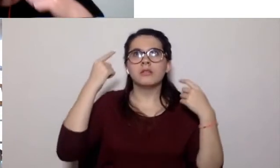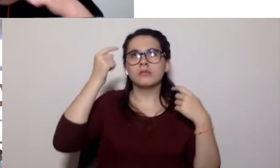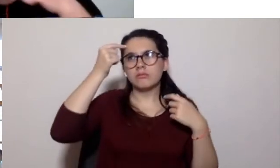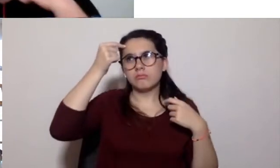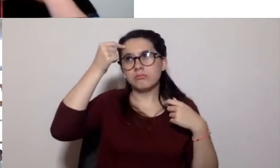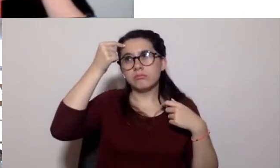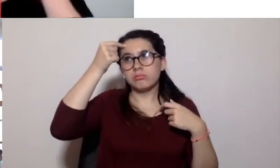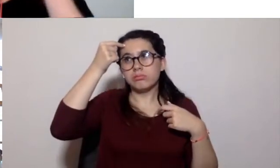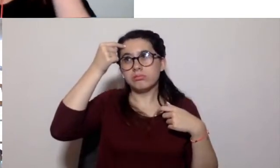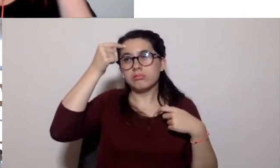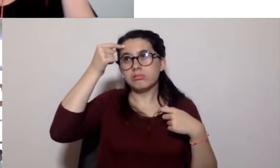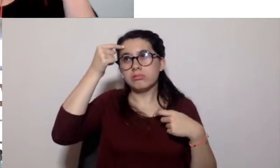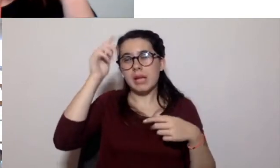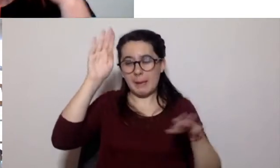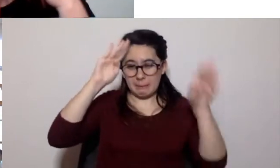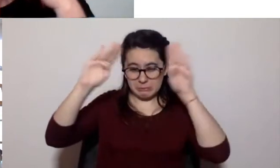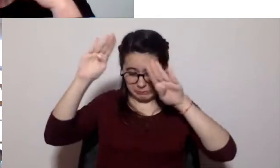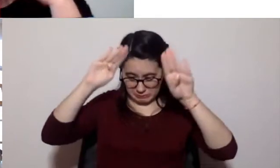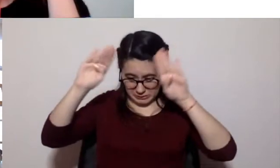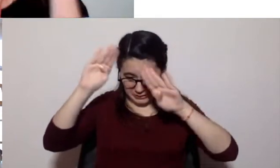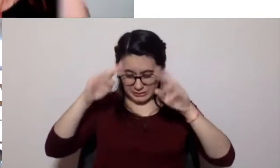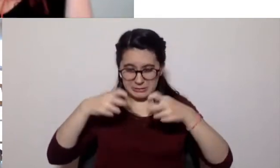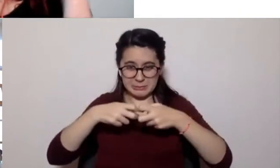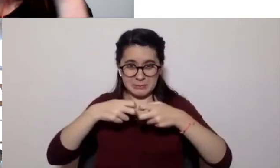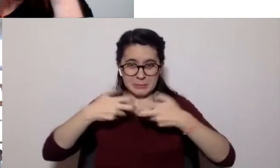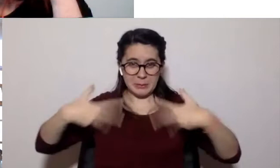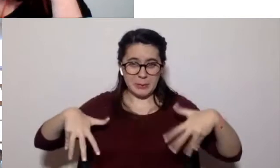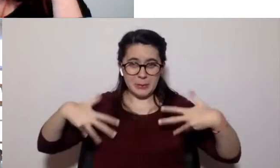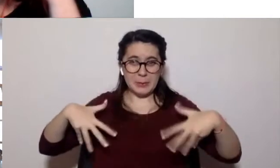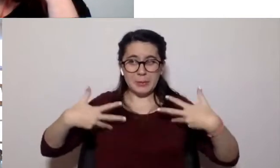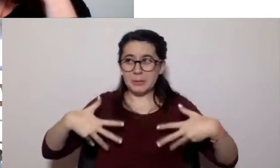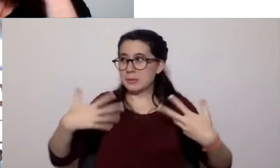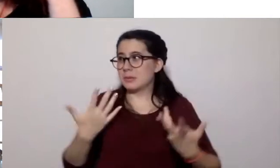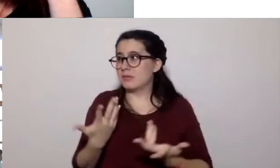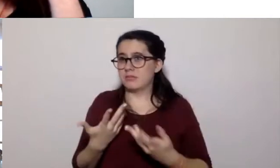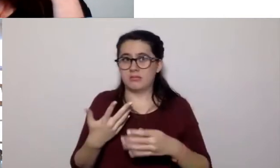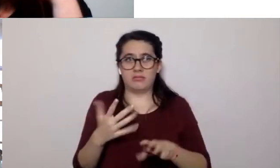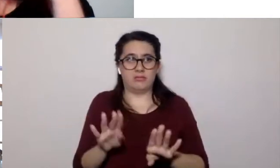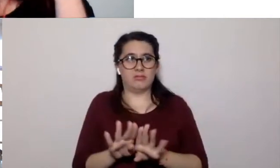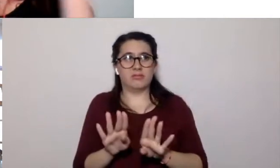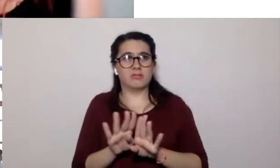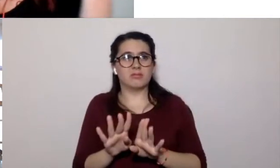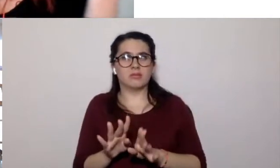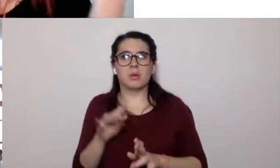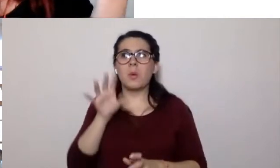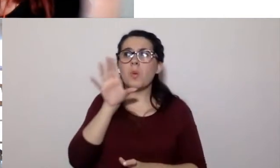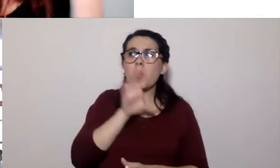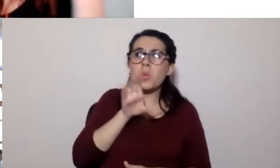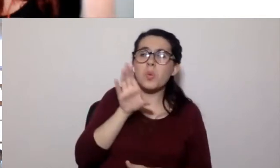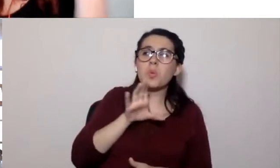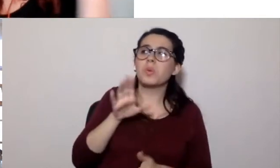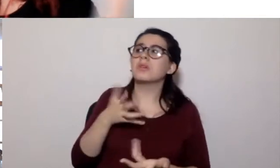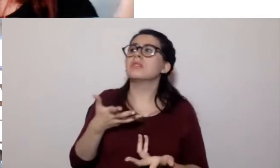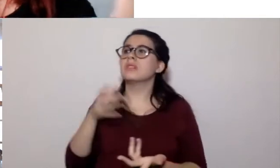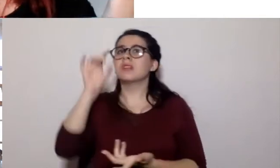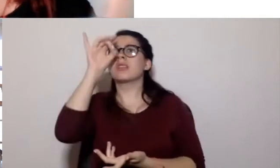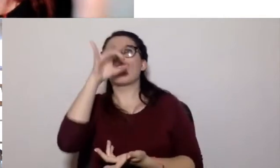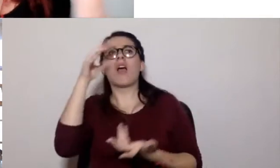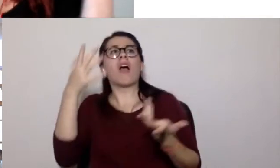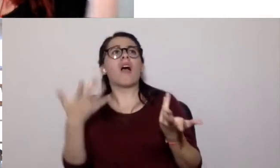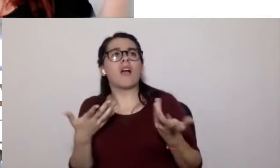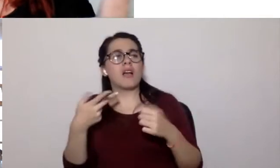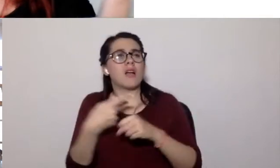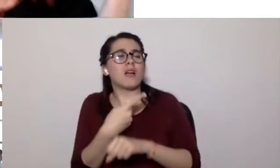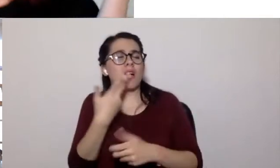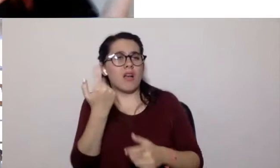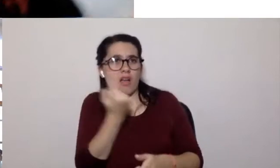querer, le va a generar más ansiedad y más curiosidad, ¿no? Más adivinar. ¿Qué es lo que tiene? Porque si